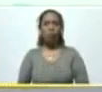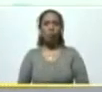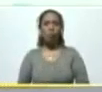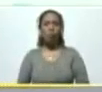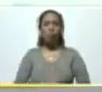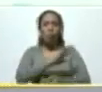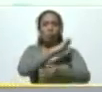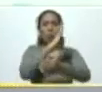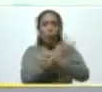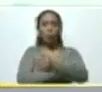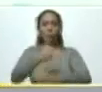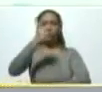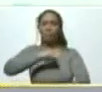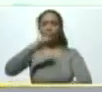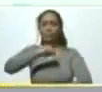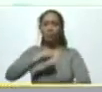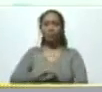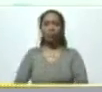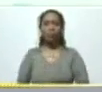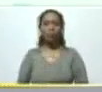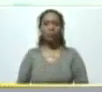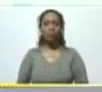La fuerza de la resistencia,